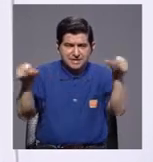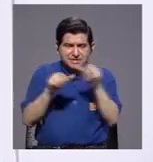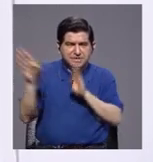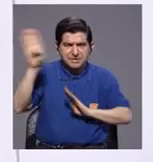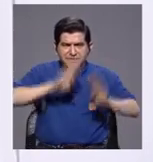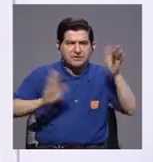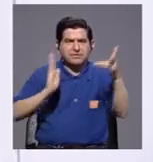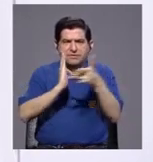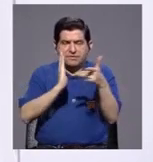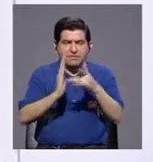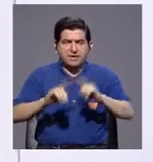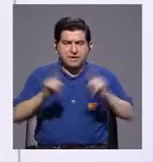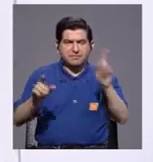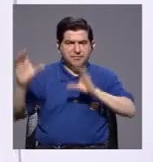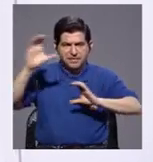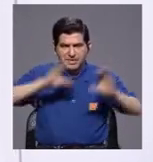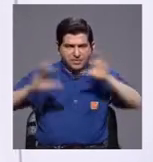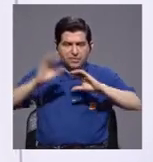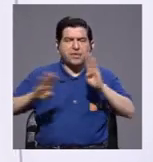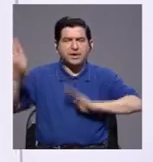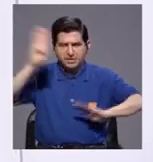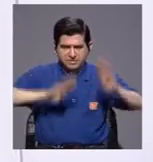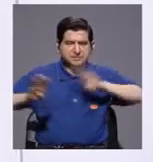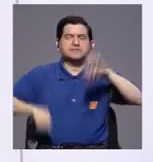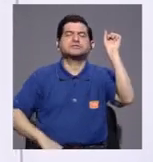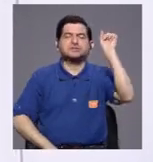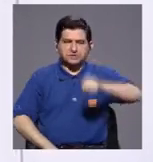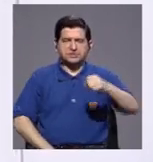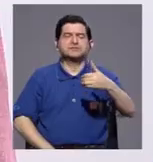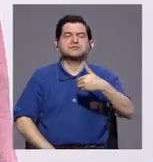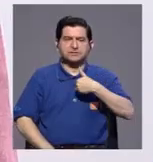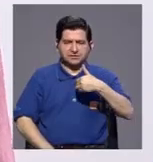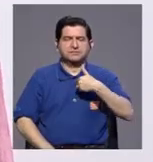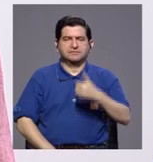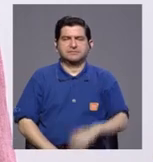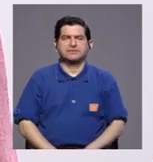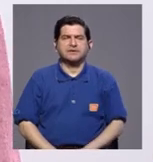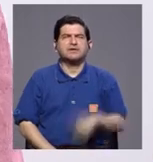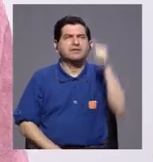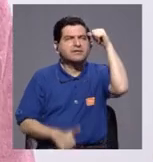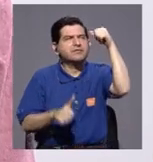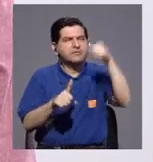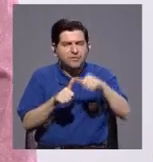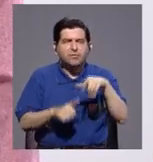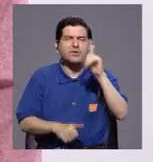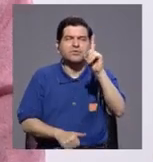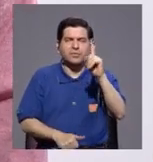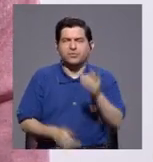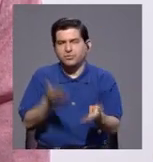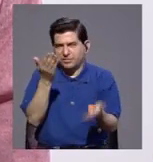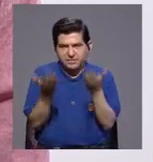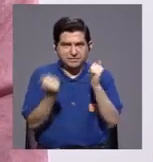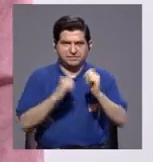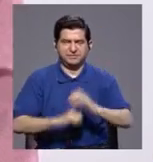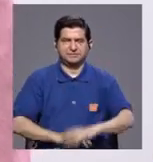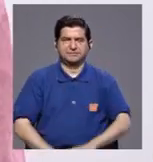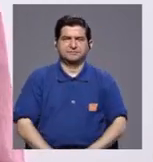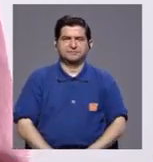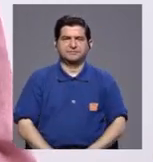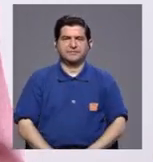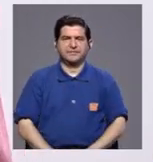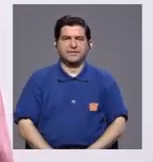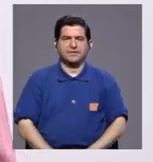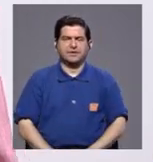biotecnología pero en ciencias biológicas y existen recuerdo de una no hay